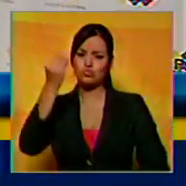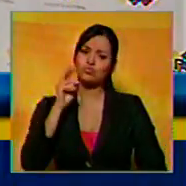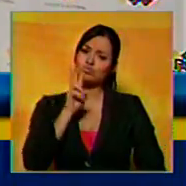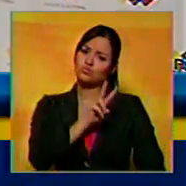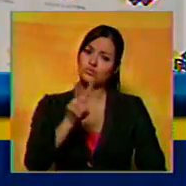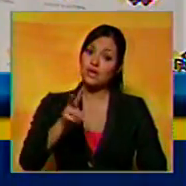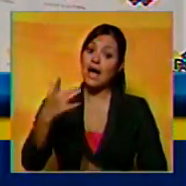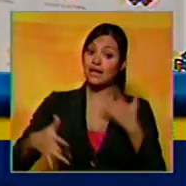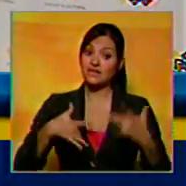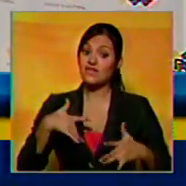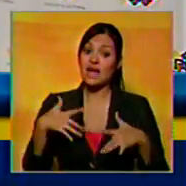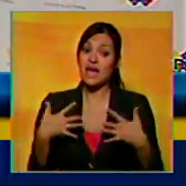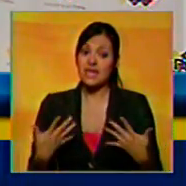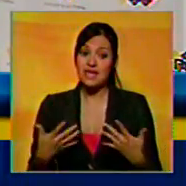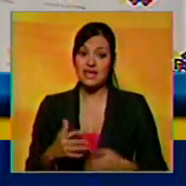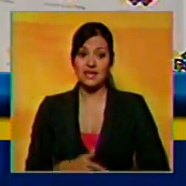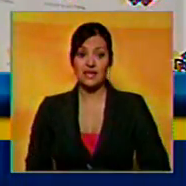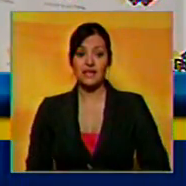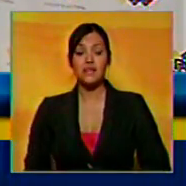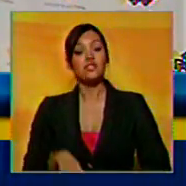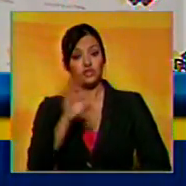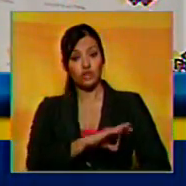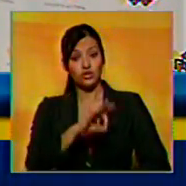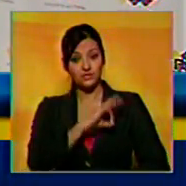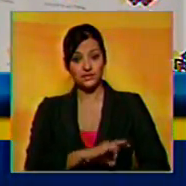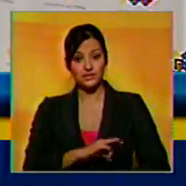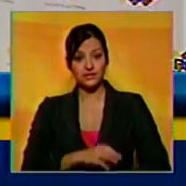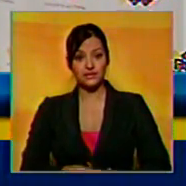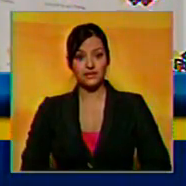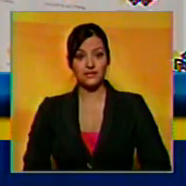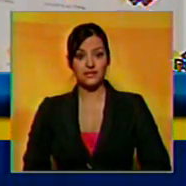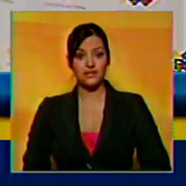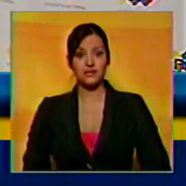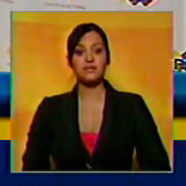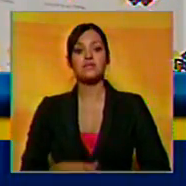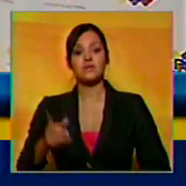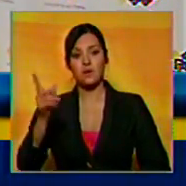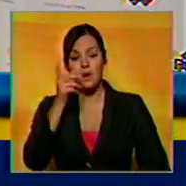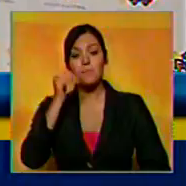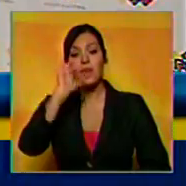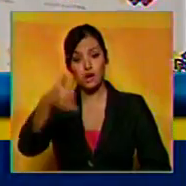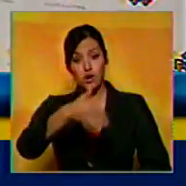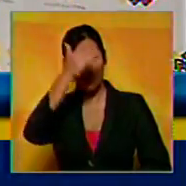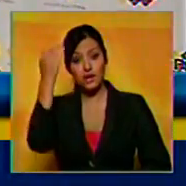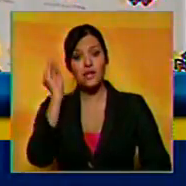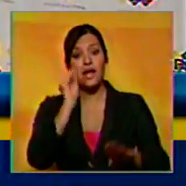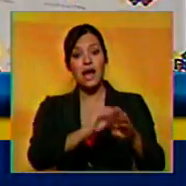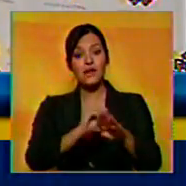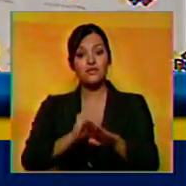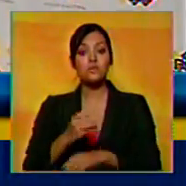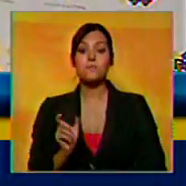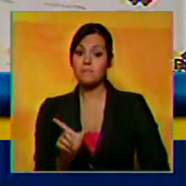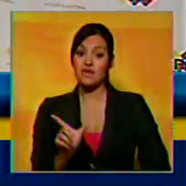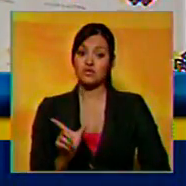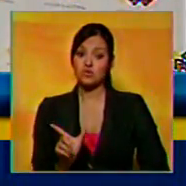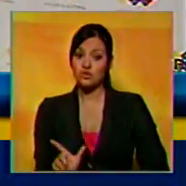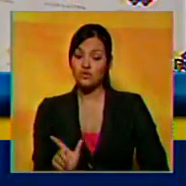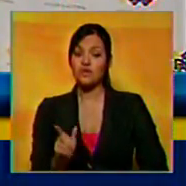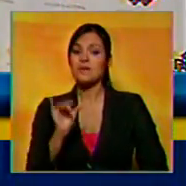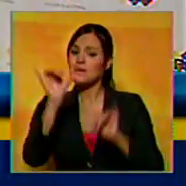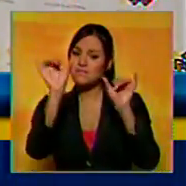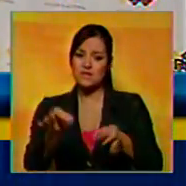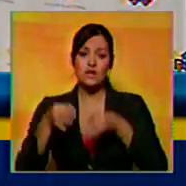esta actividad en los medios de comunicación social el jefe del comando operativo, Jorge Rodríguez. Él dice que el PSUV se mantiene en la